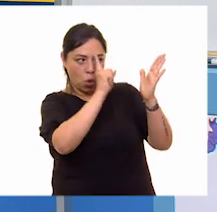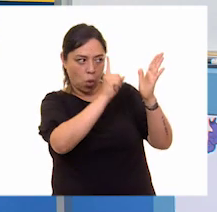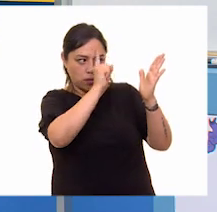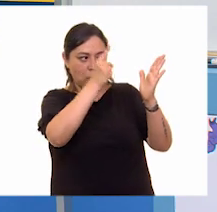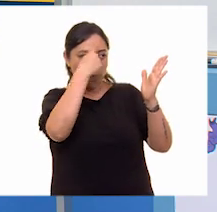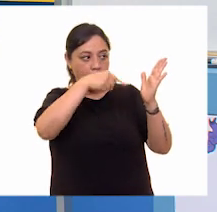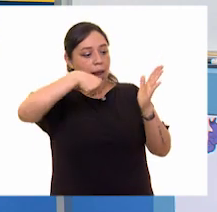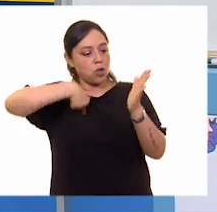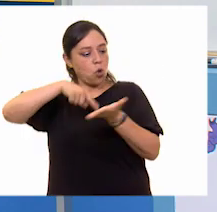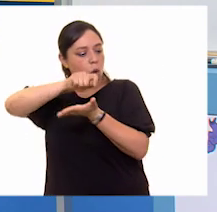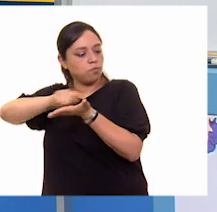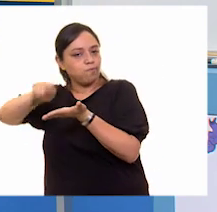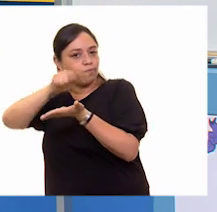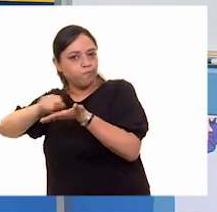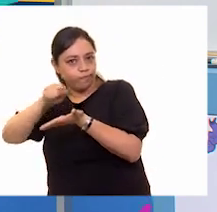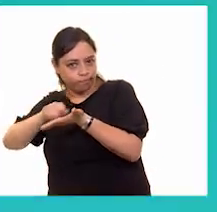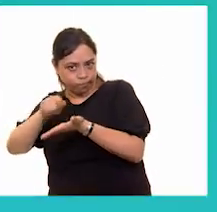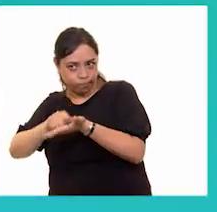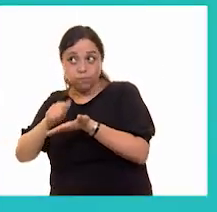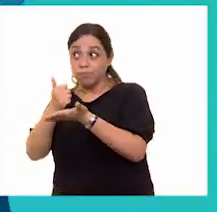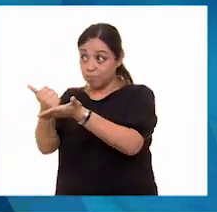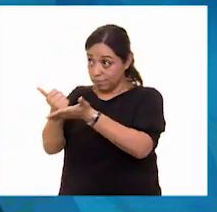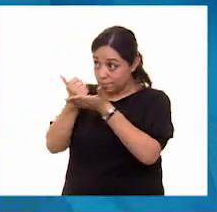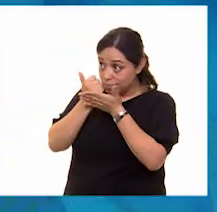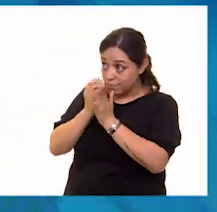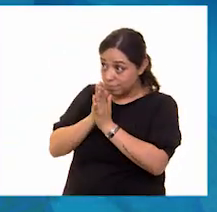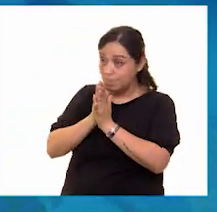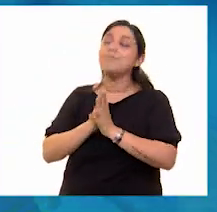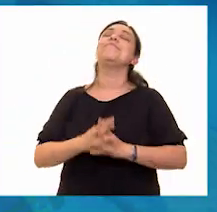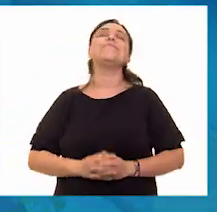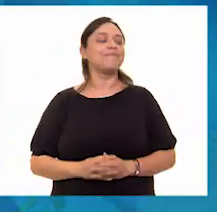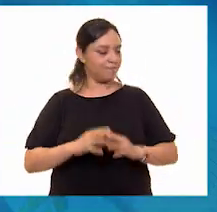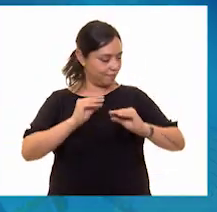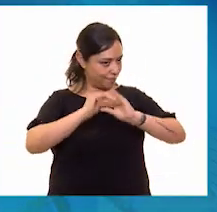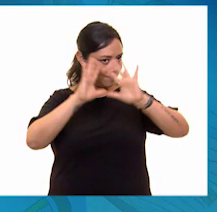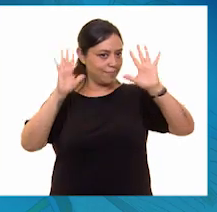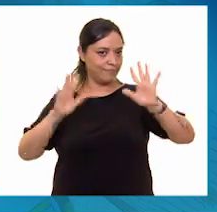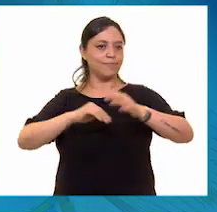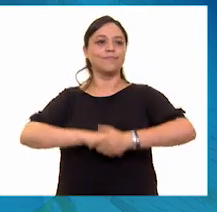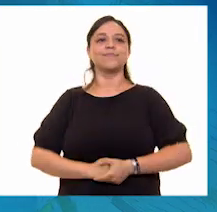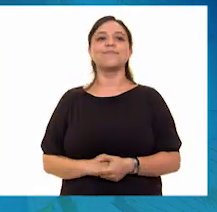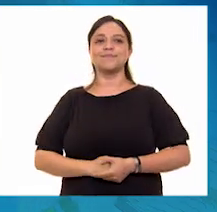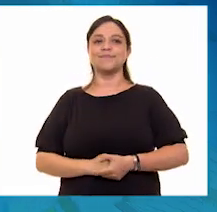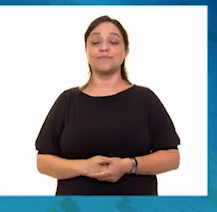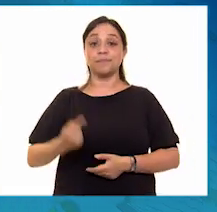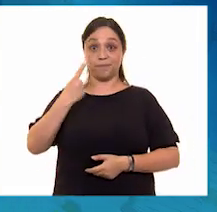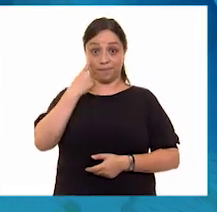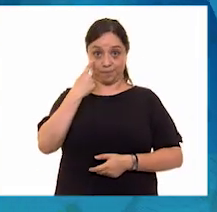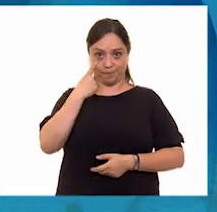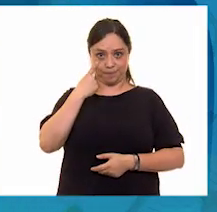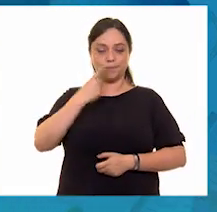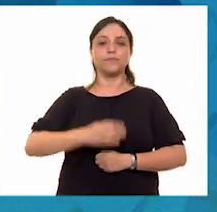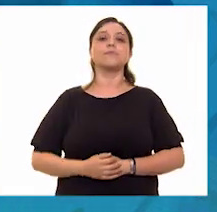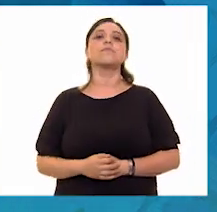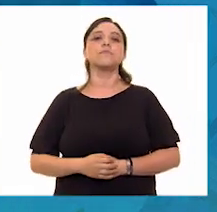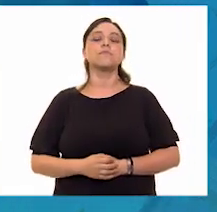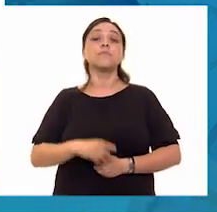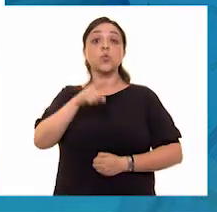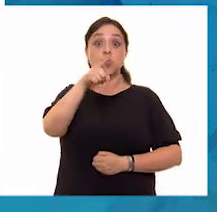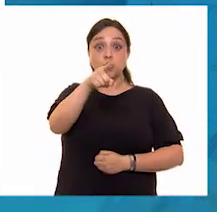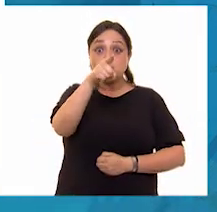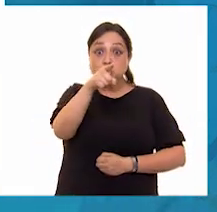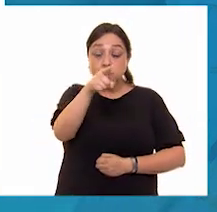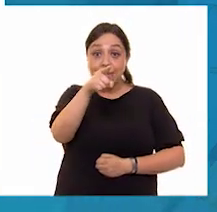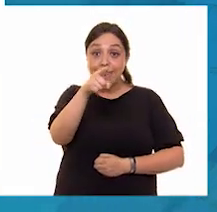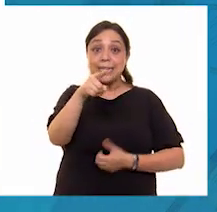texto. ¿Nos puedes ayudar otra vez, María, por favor? Por supuesto, maestra. Dice así, pongan mucha atención. Revisen que